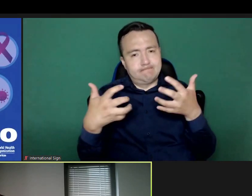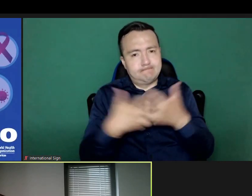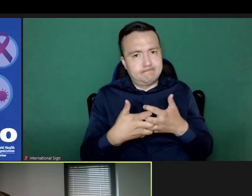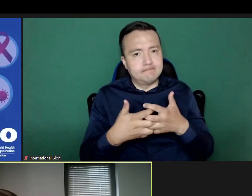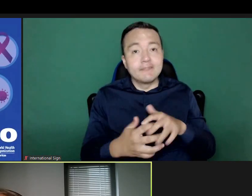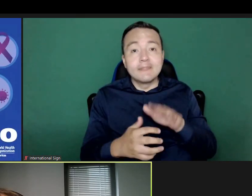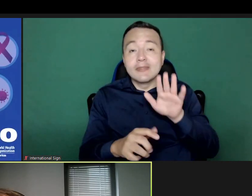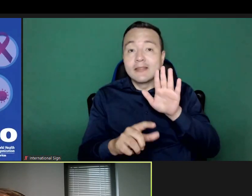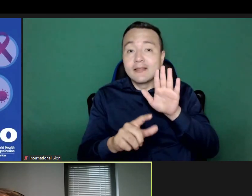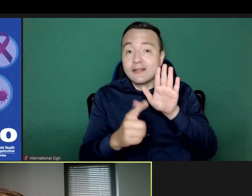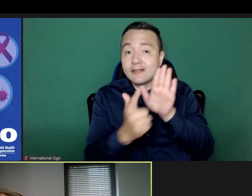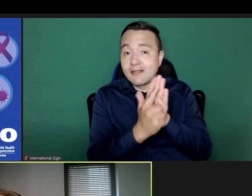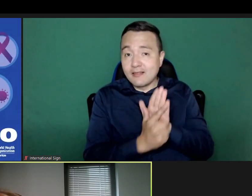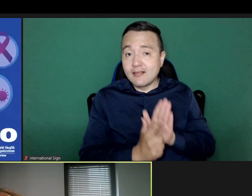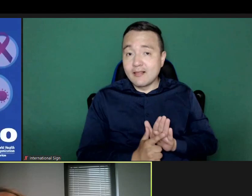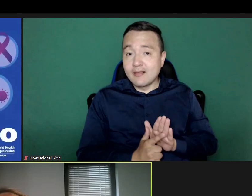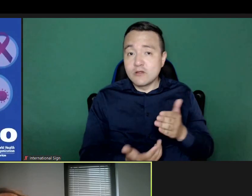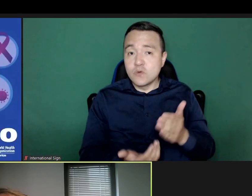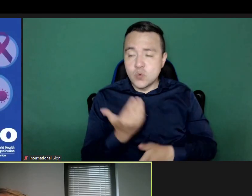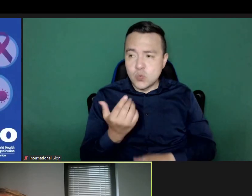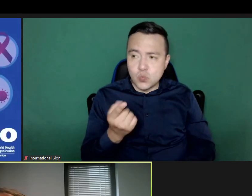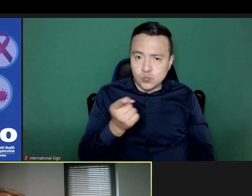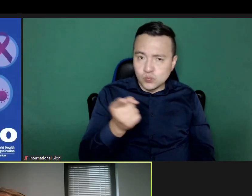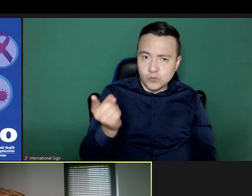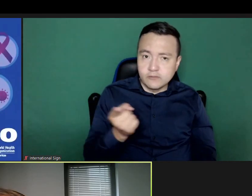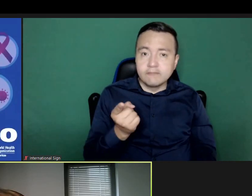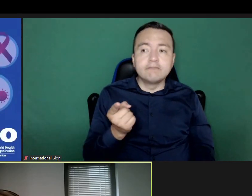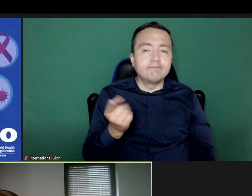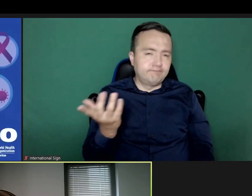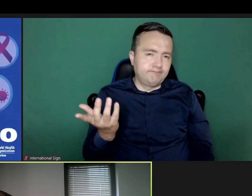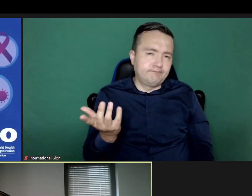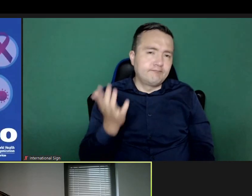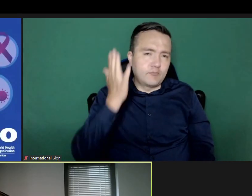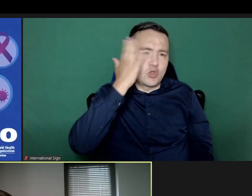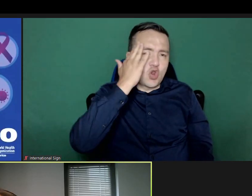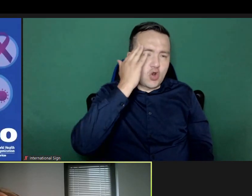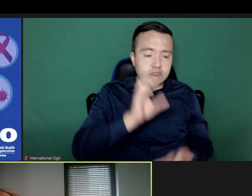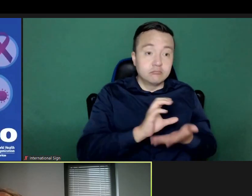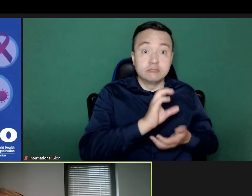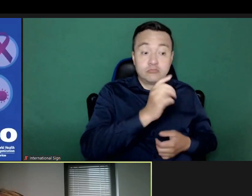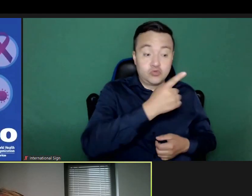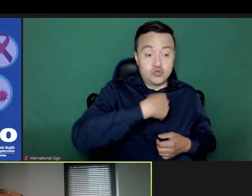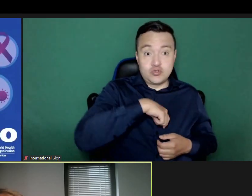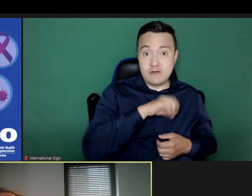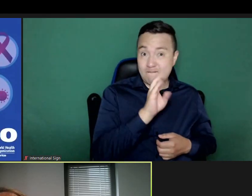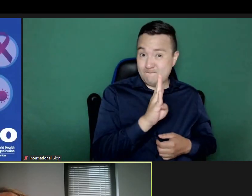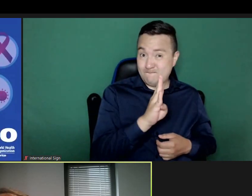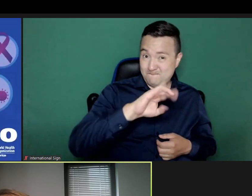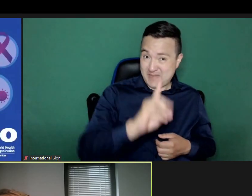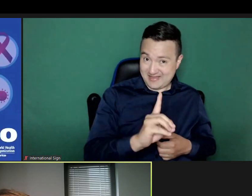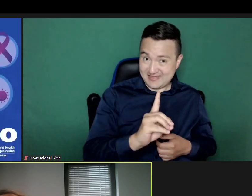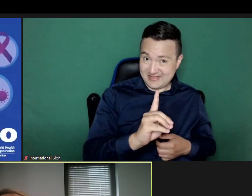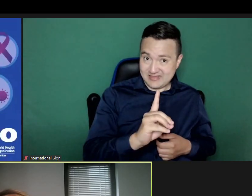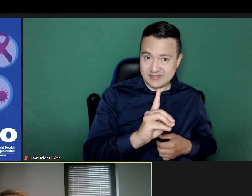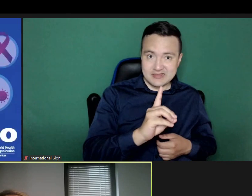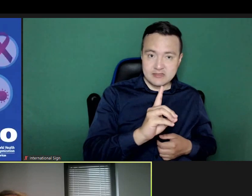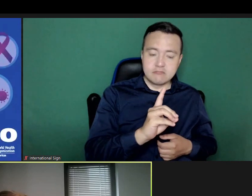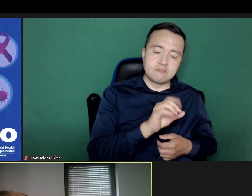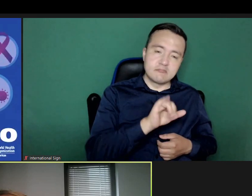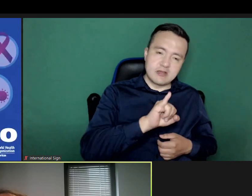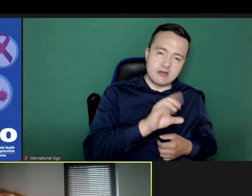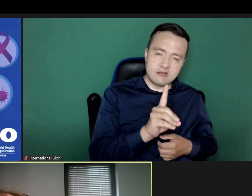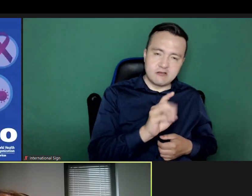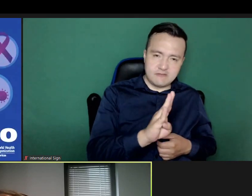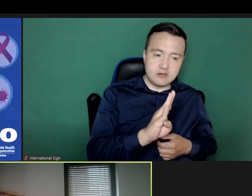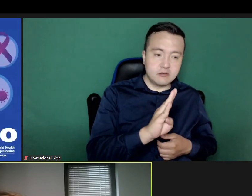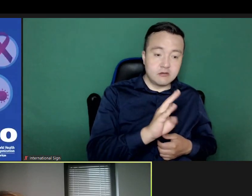proceso, por supuesto, fue dirigido por el país de manera muy incluyente, incluso grupos de pacientes y